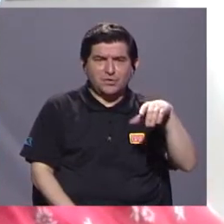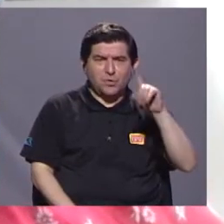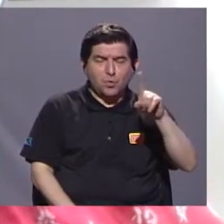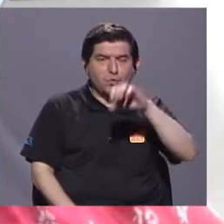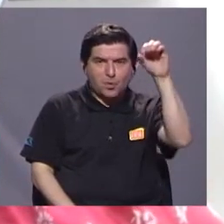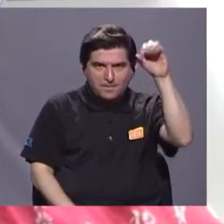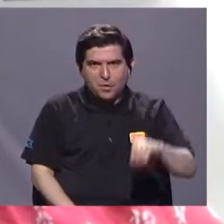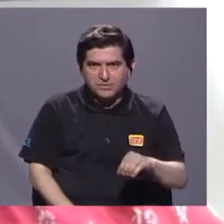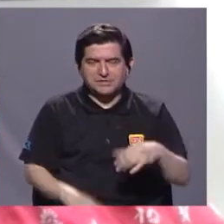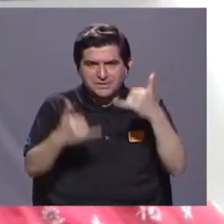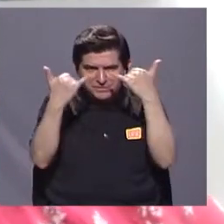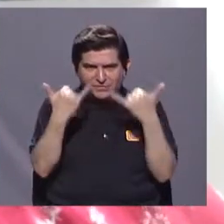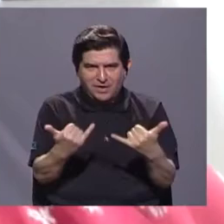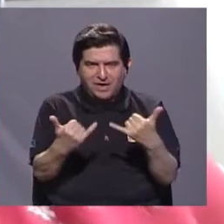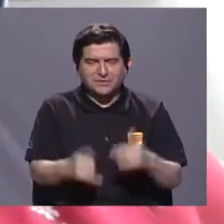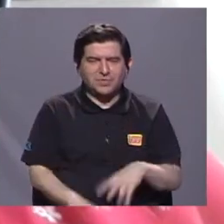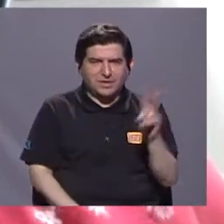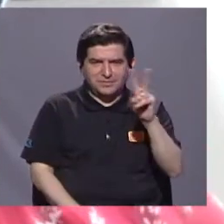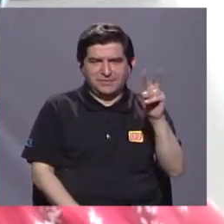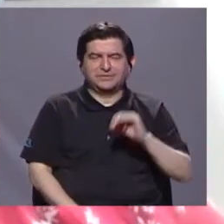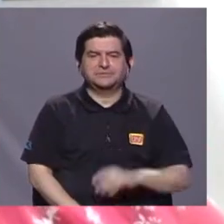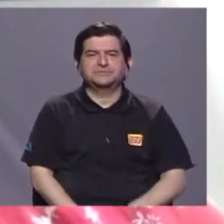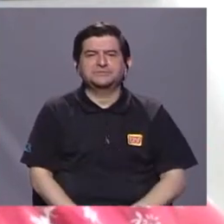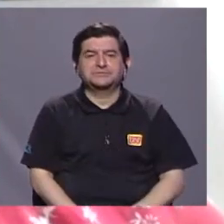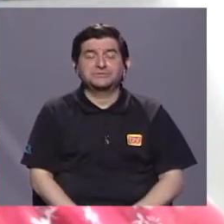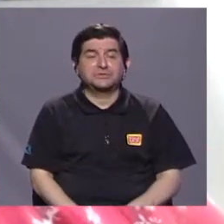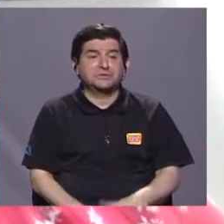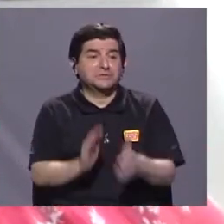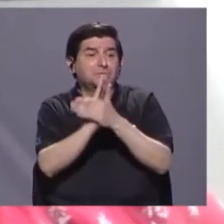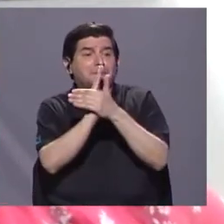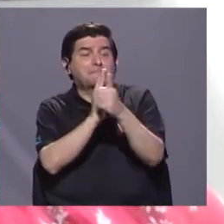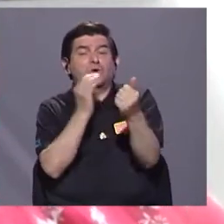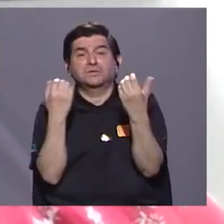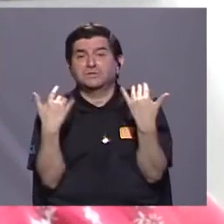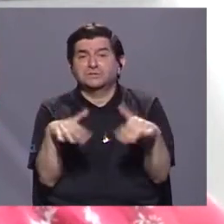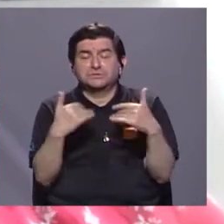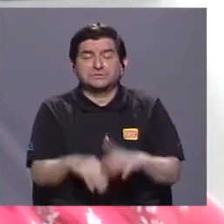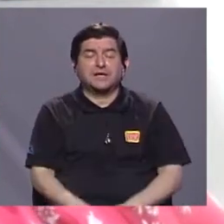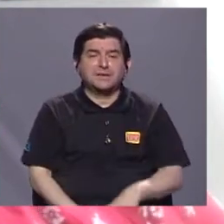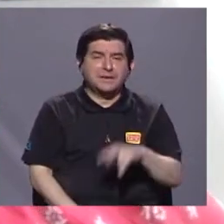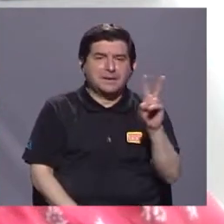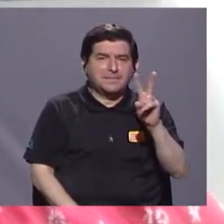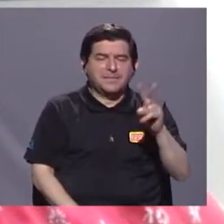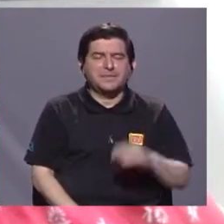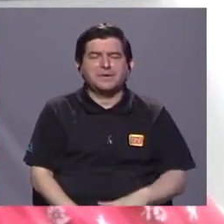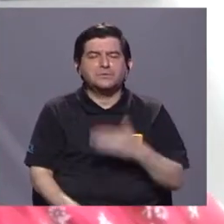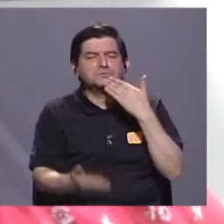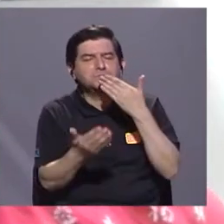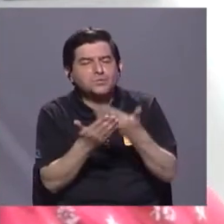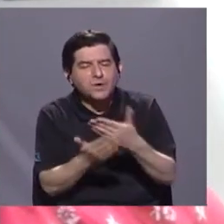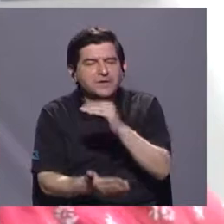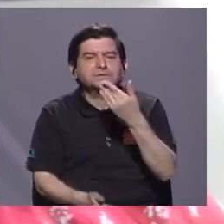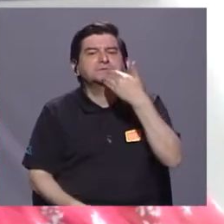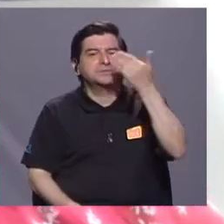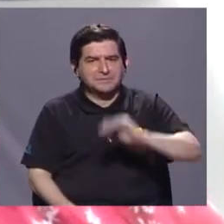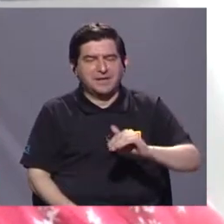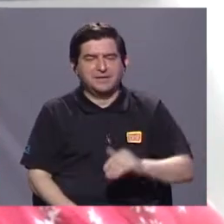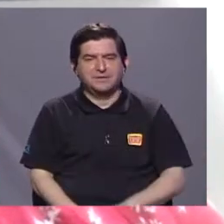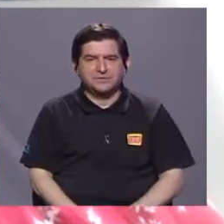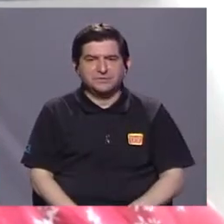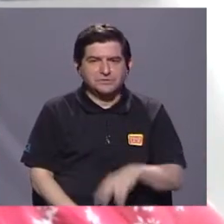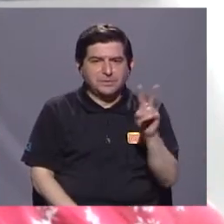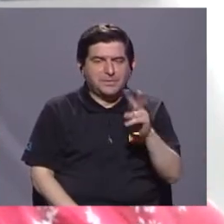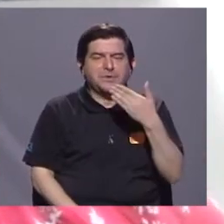los virus en este momento así que hay mucho potencial para virus buenas y para vinos balos los virus